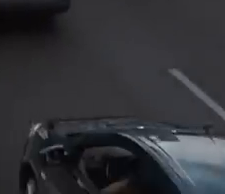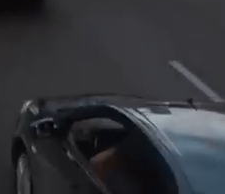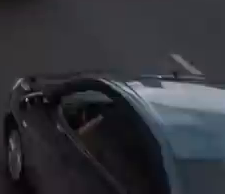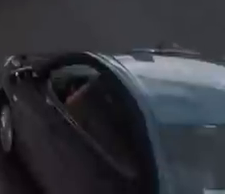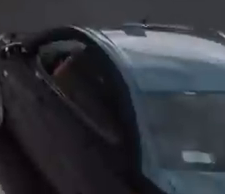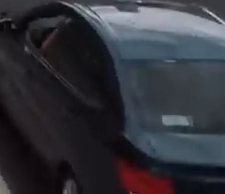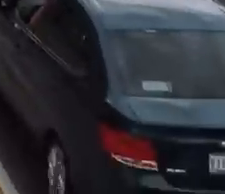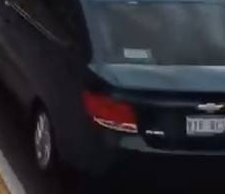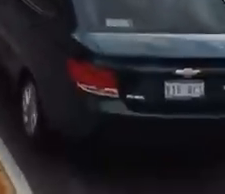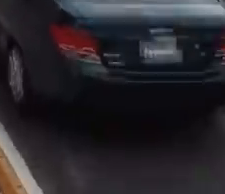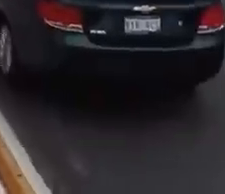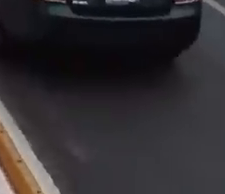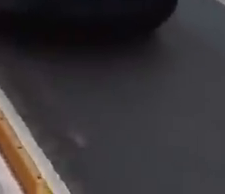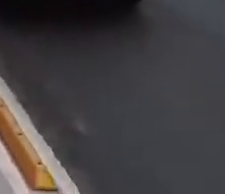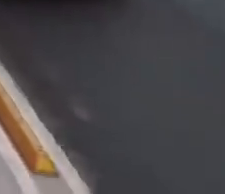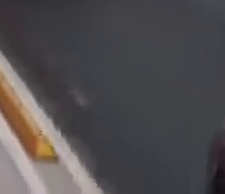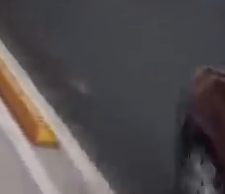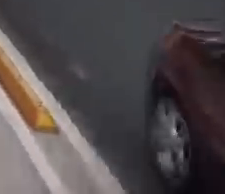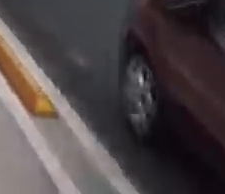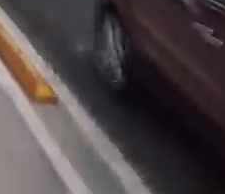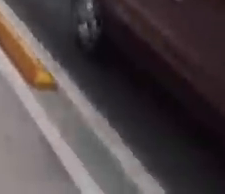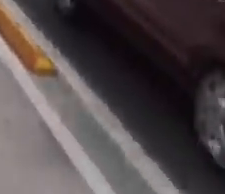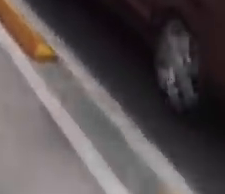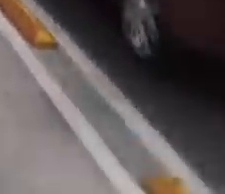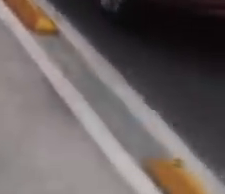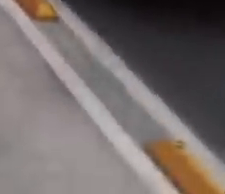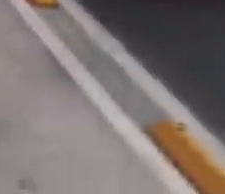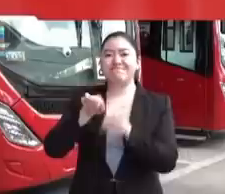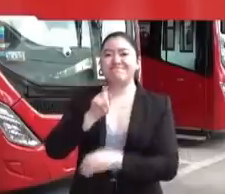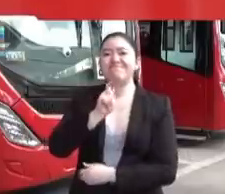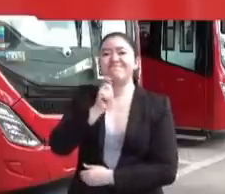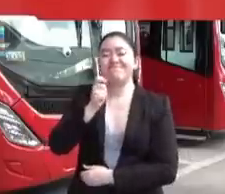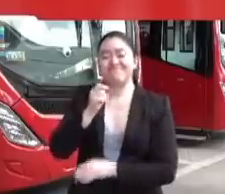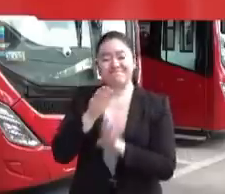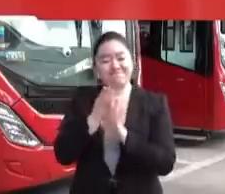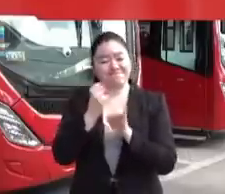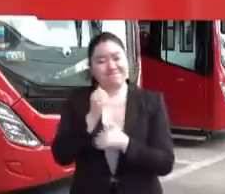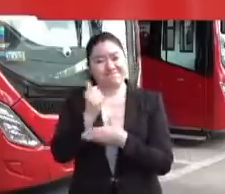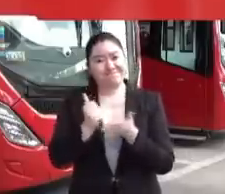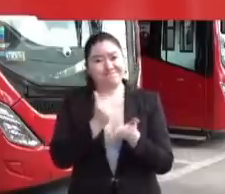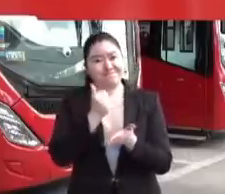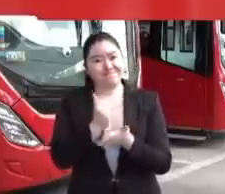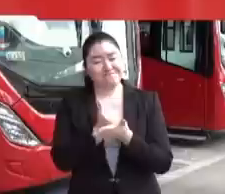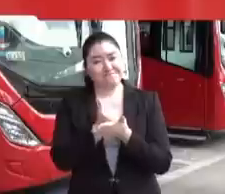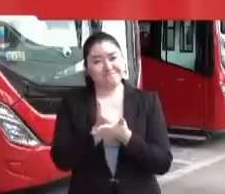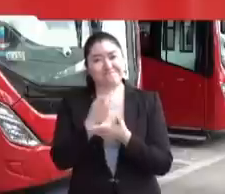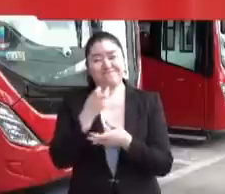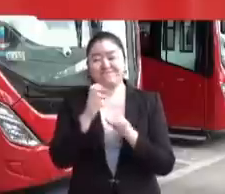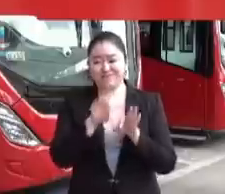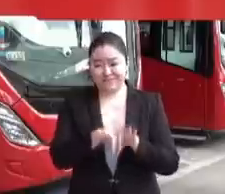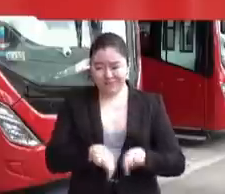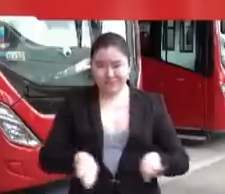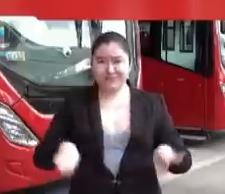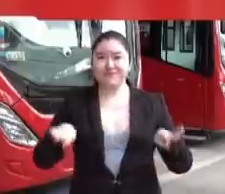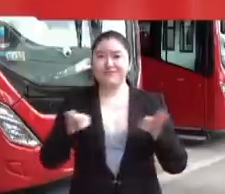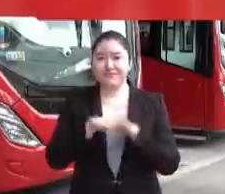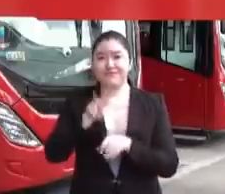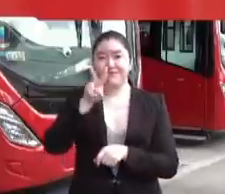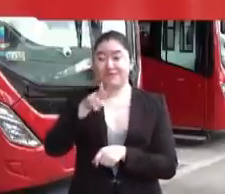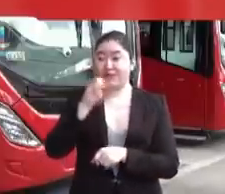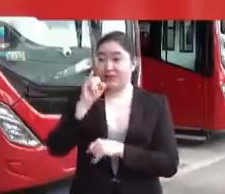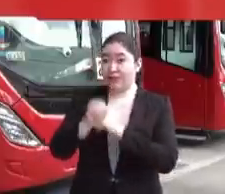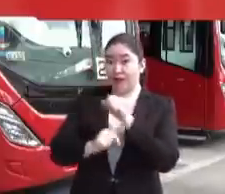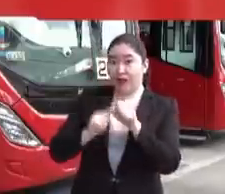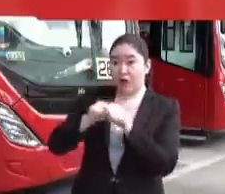Muy orgullosos de la operación, de lo que significa el Metrobús en la ciudad, que es ícono internacional,